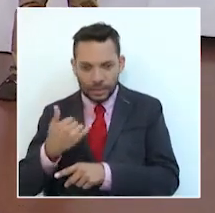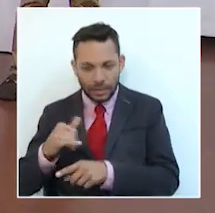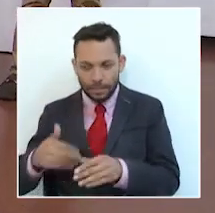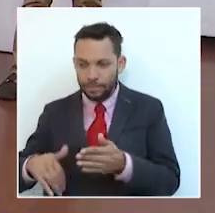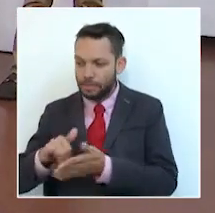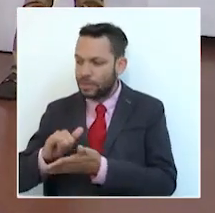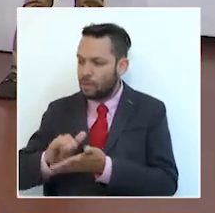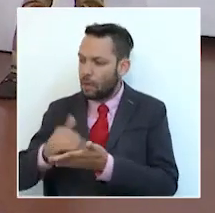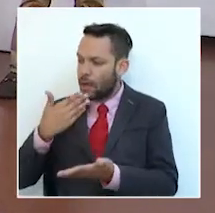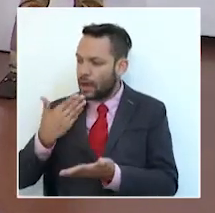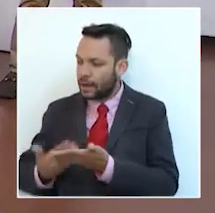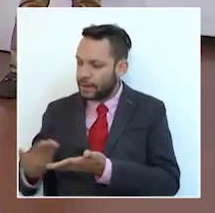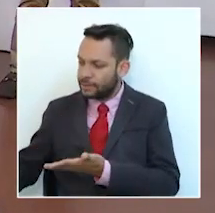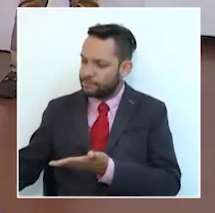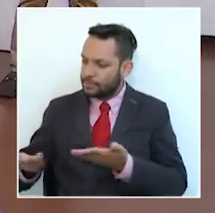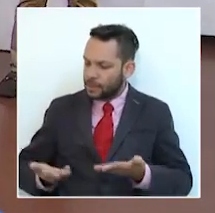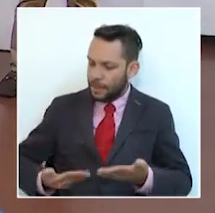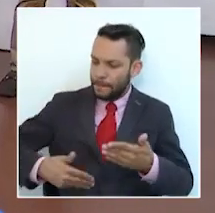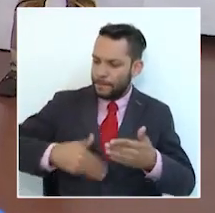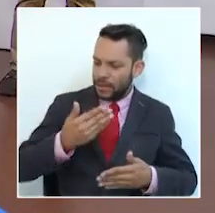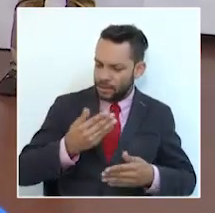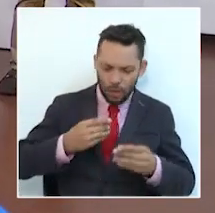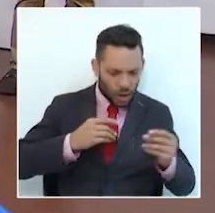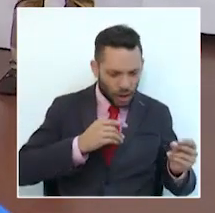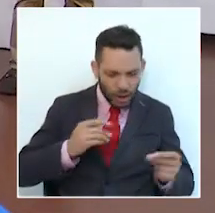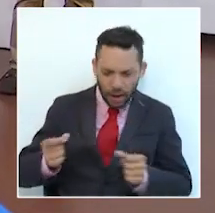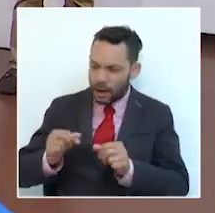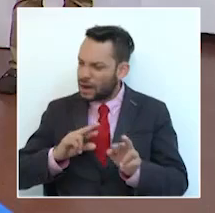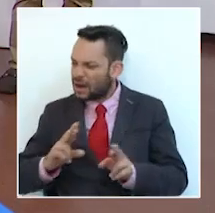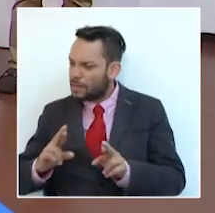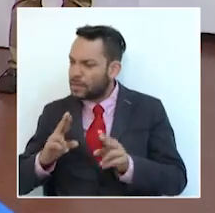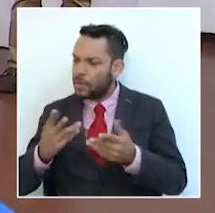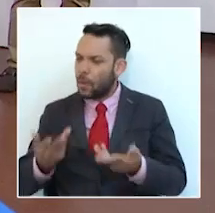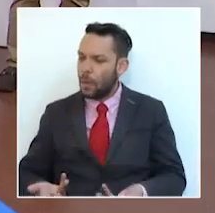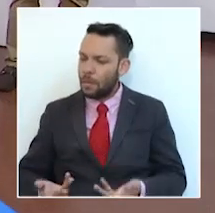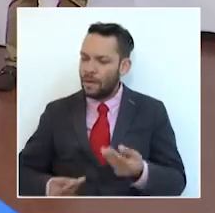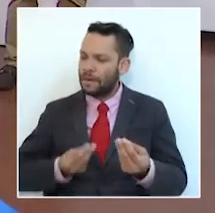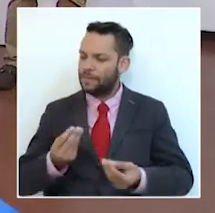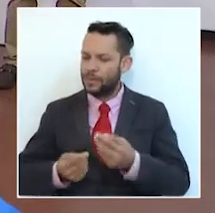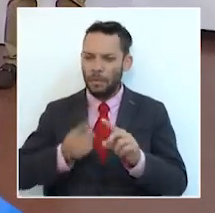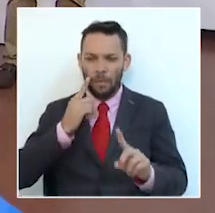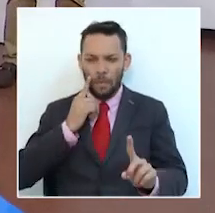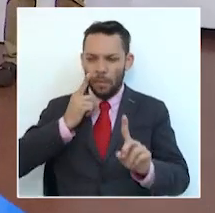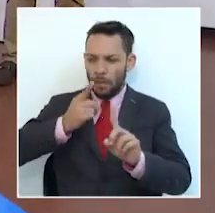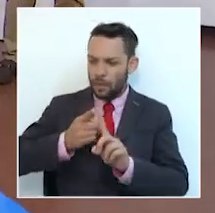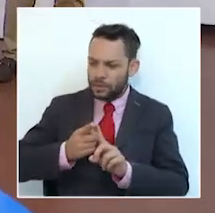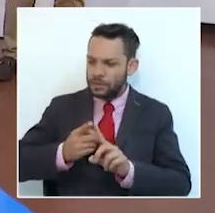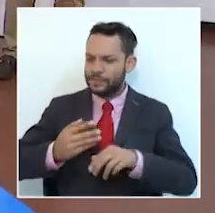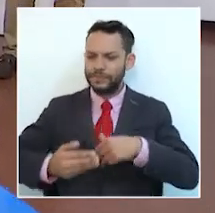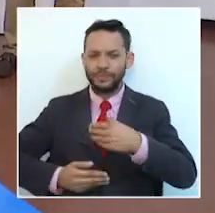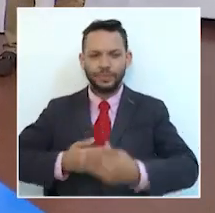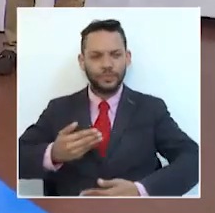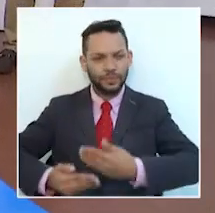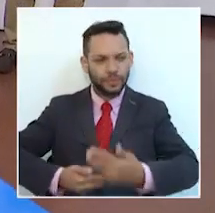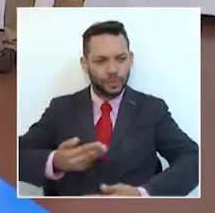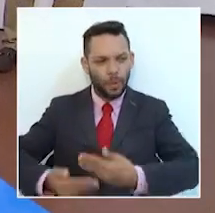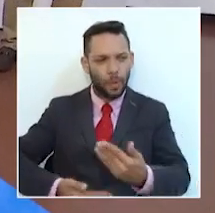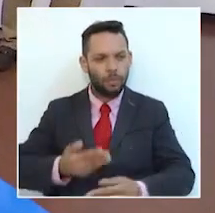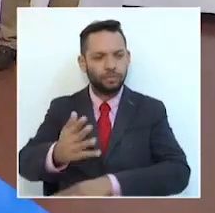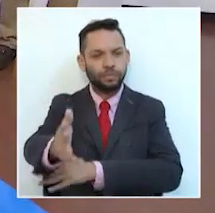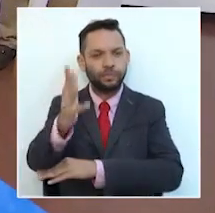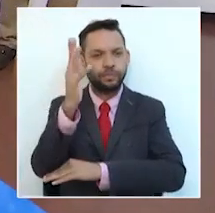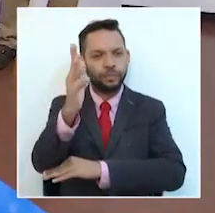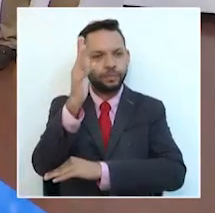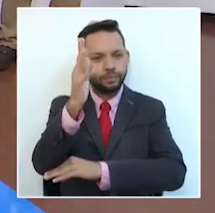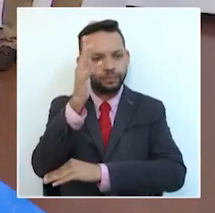gracias josé luís bienvenidos contemos un poco la finalidad y la historia de todo este proceso